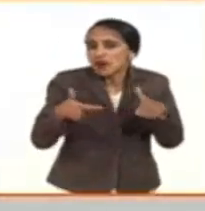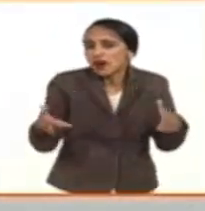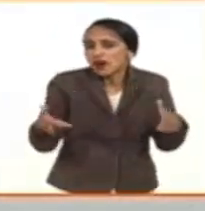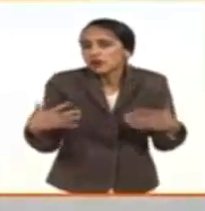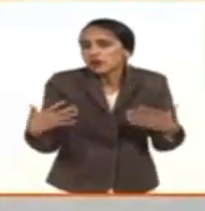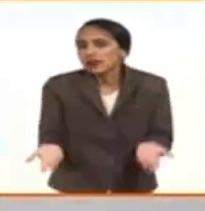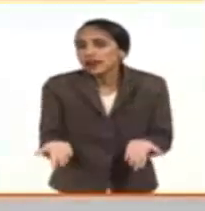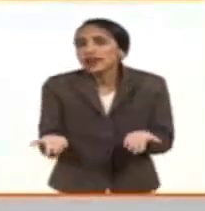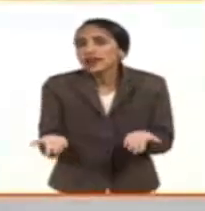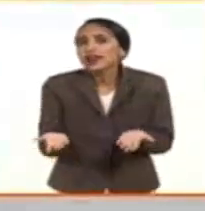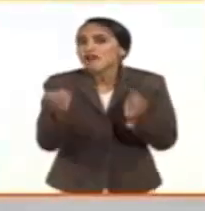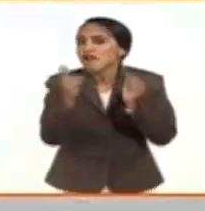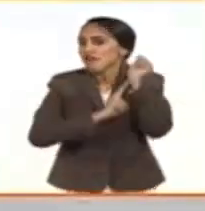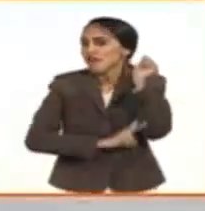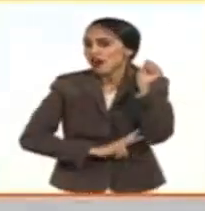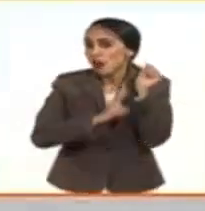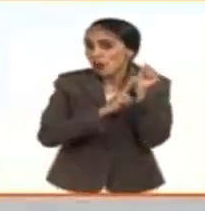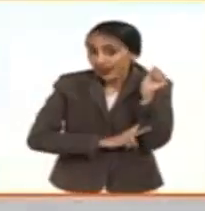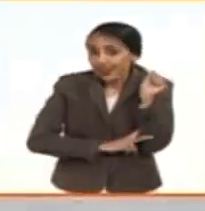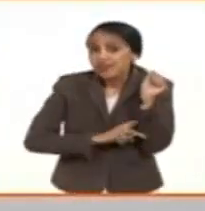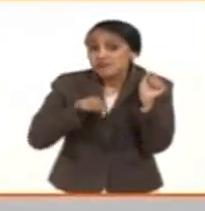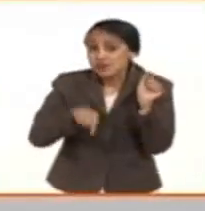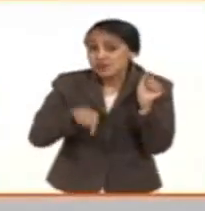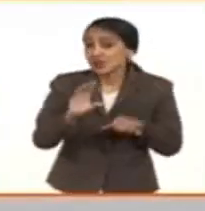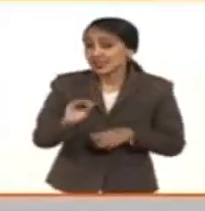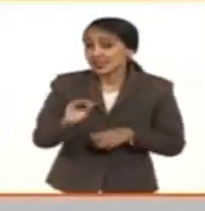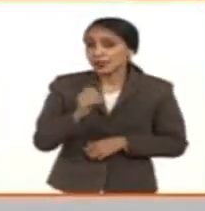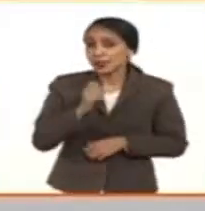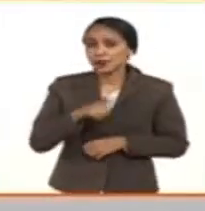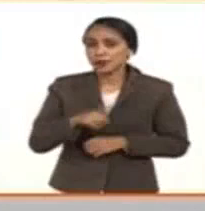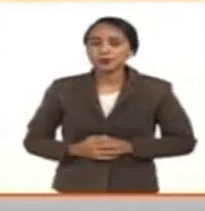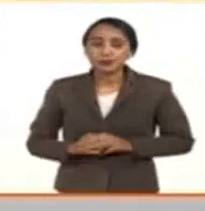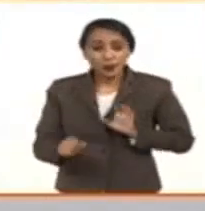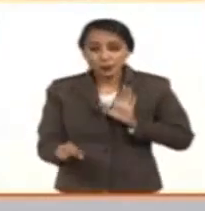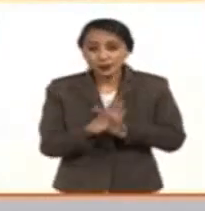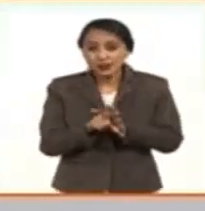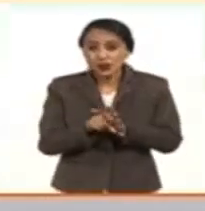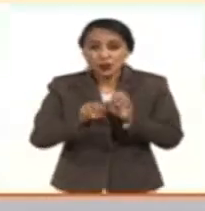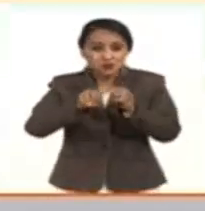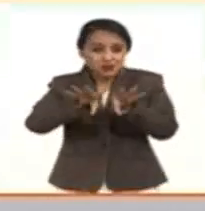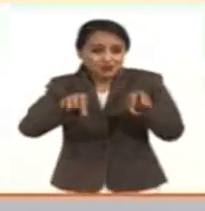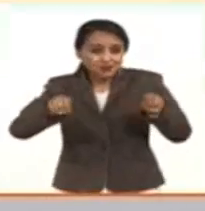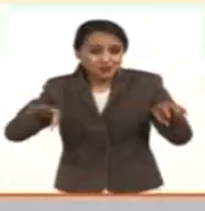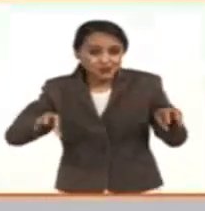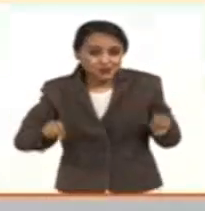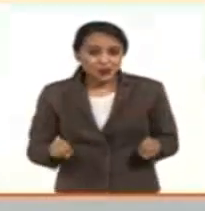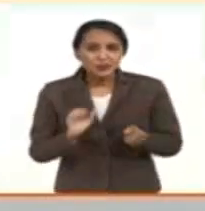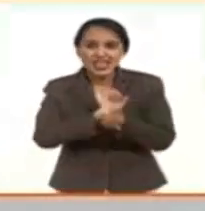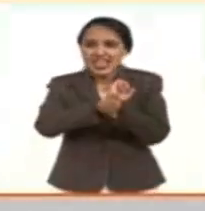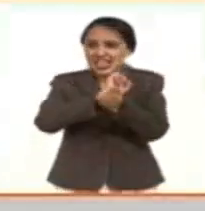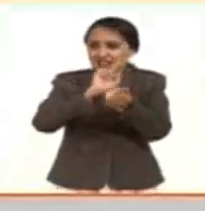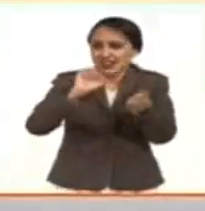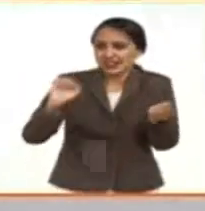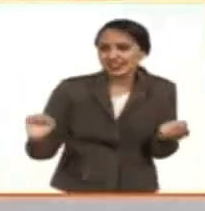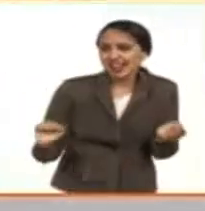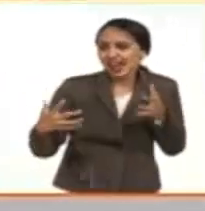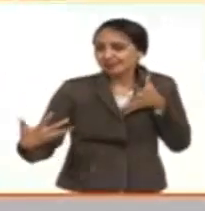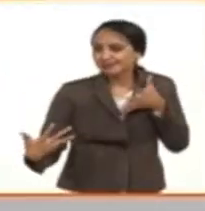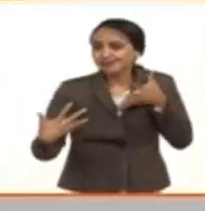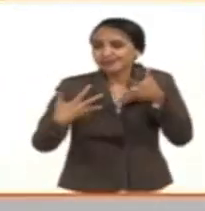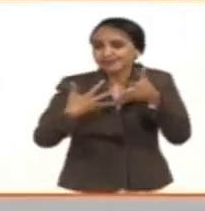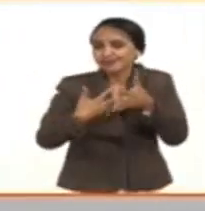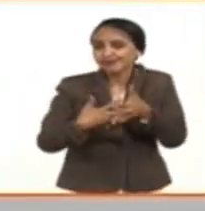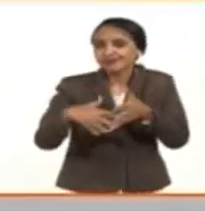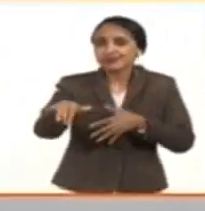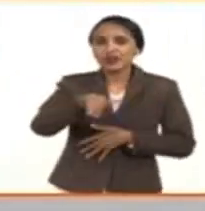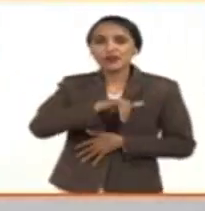valores occidentales como se nos dijo que era incluso imagina actitudes del inicio de ilustración la libertad la fraternidad la igualdad la